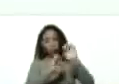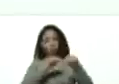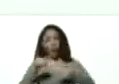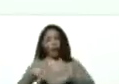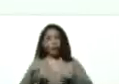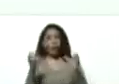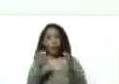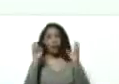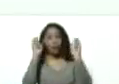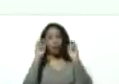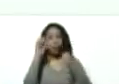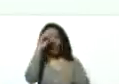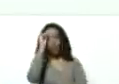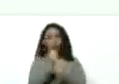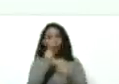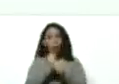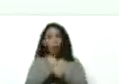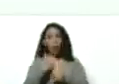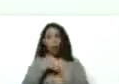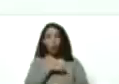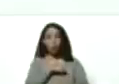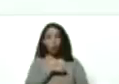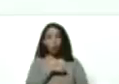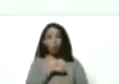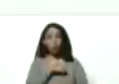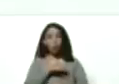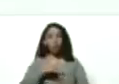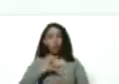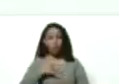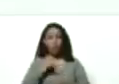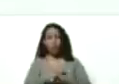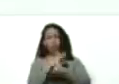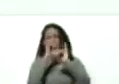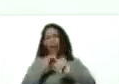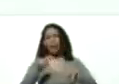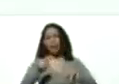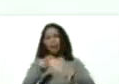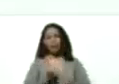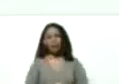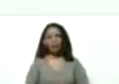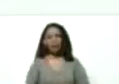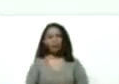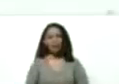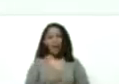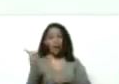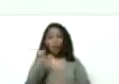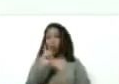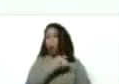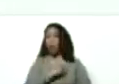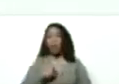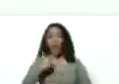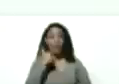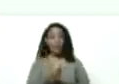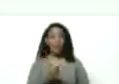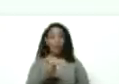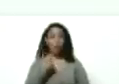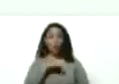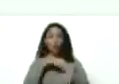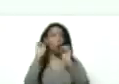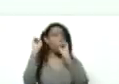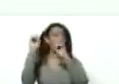parte del trabajo nosotros nos considera nos sentimos muy contentos presidente eso no quiere decir que nos vamos a descuidar